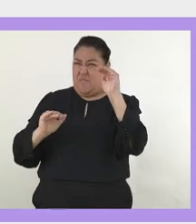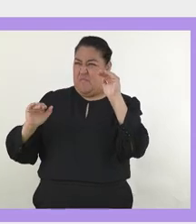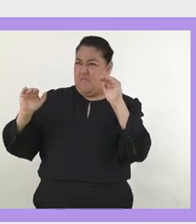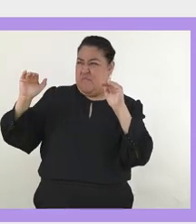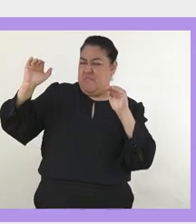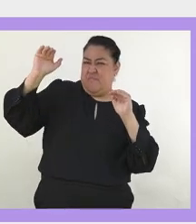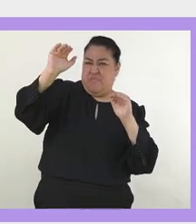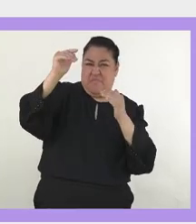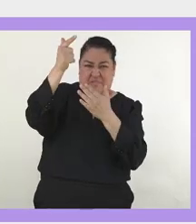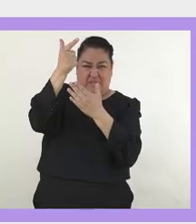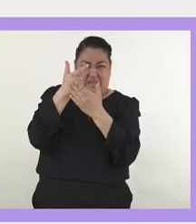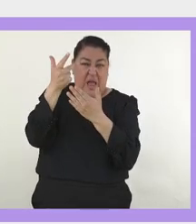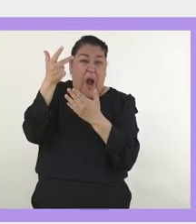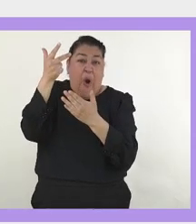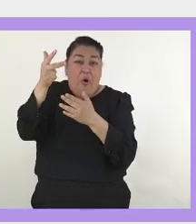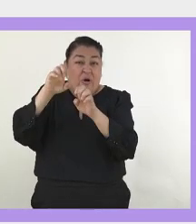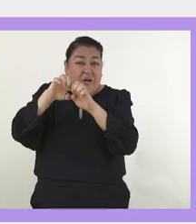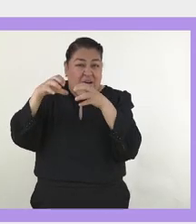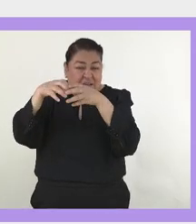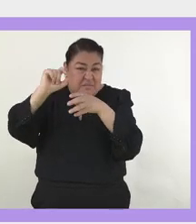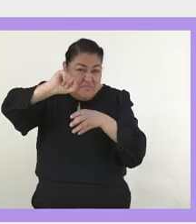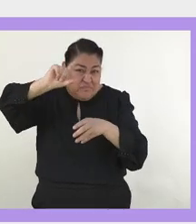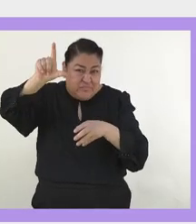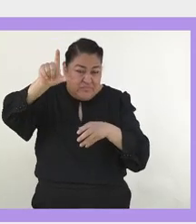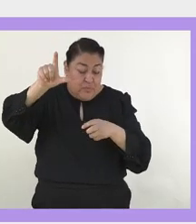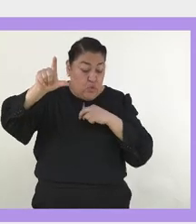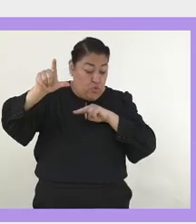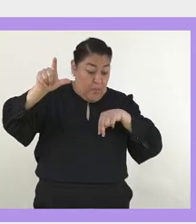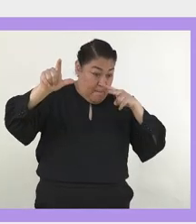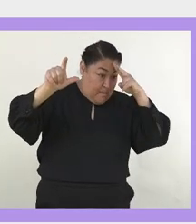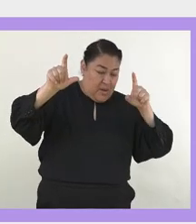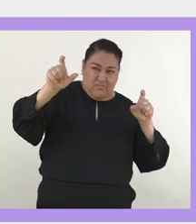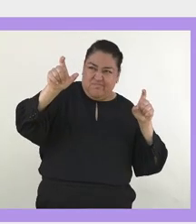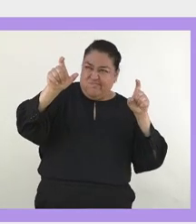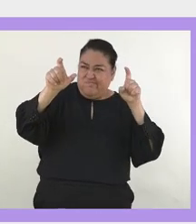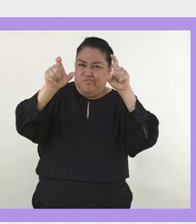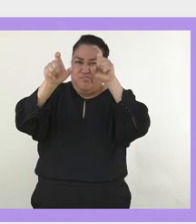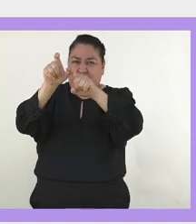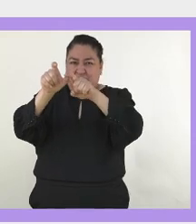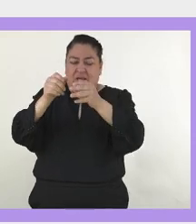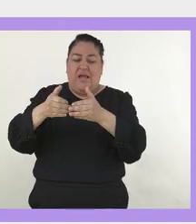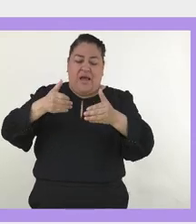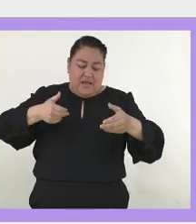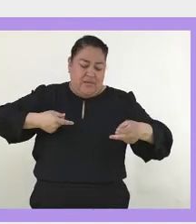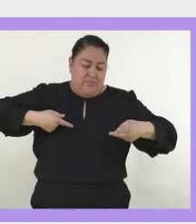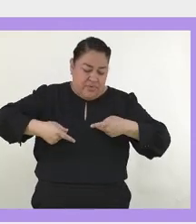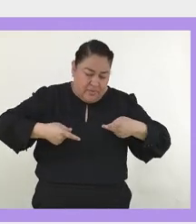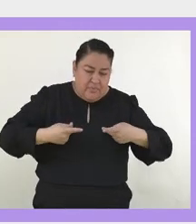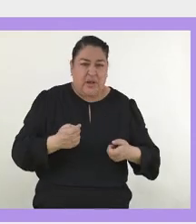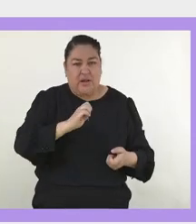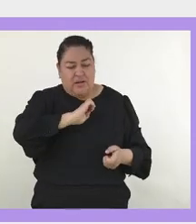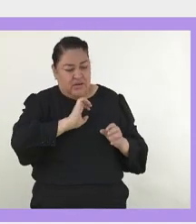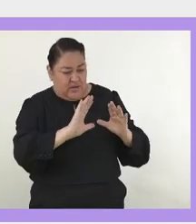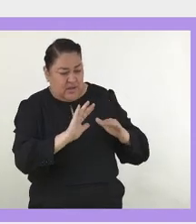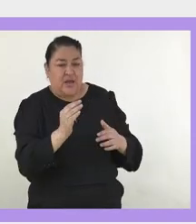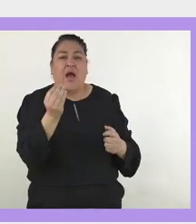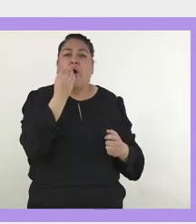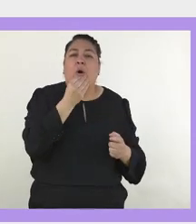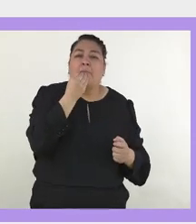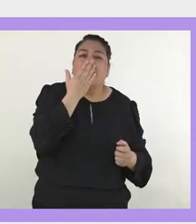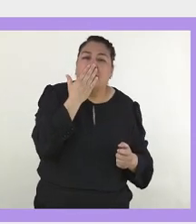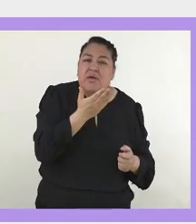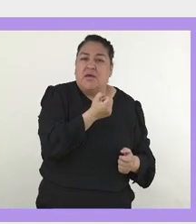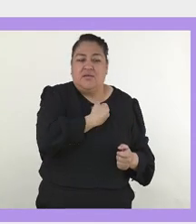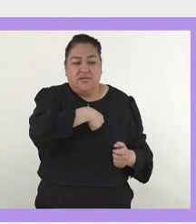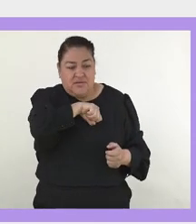8 del mundo tenemos que ser los mejores ocho del mundo en la preparación física en la nutrición en